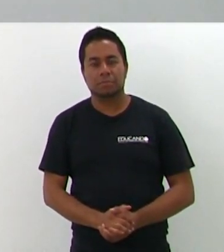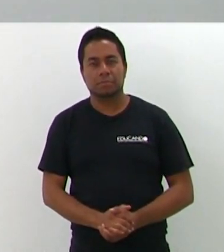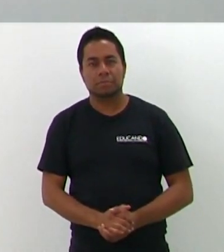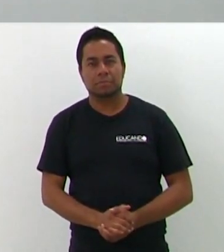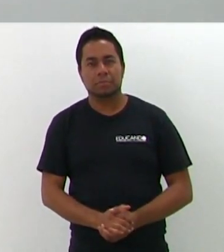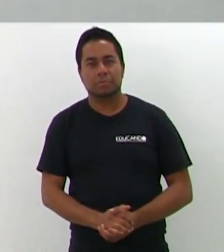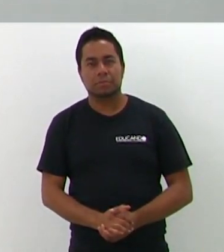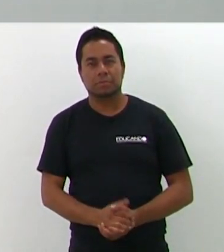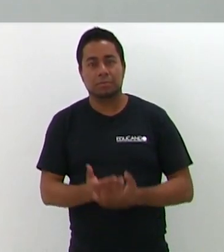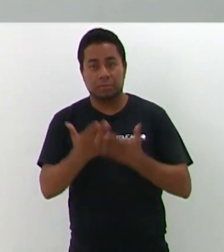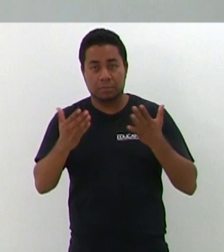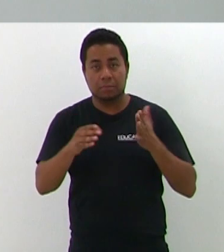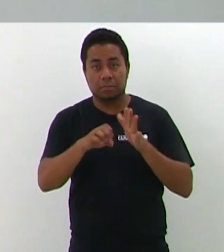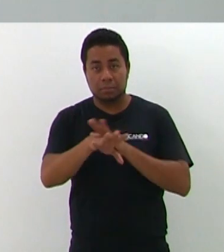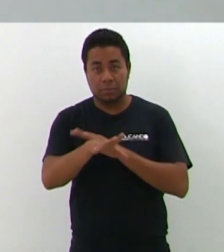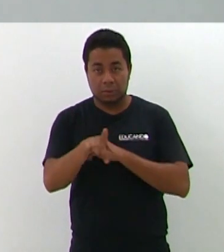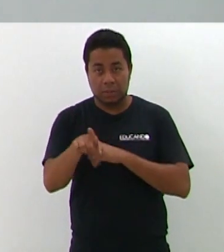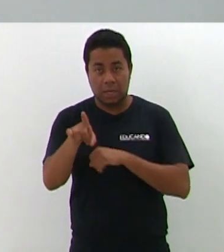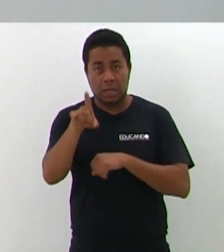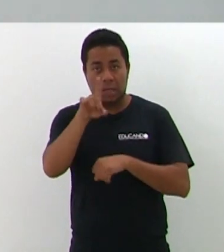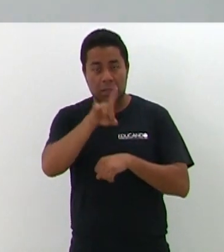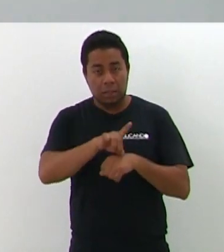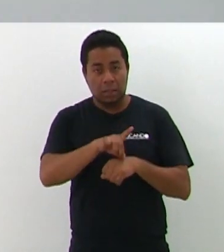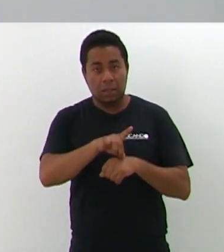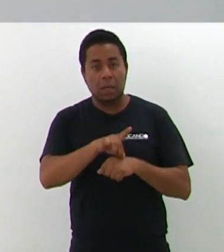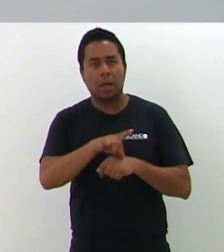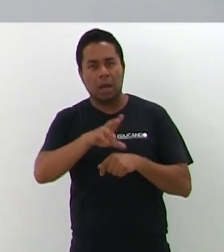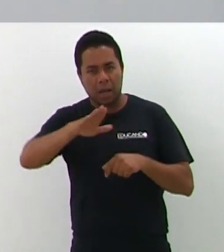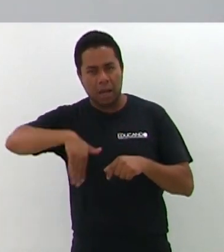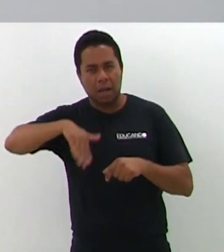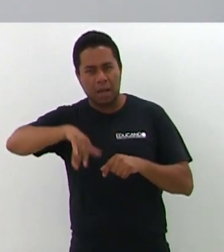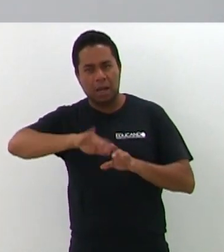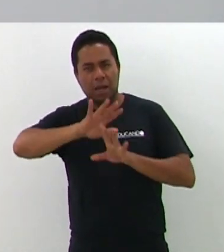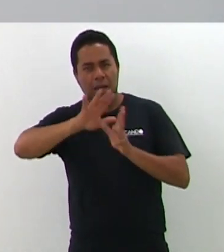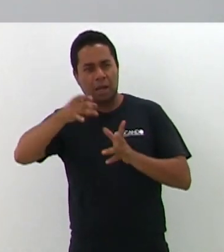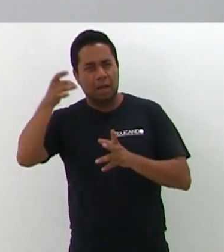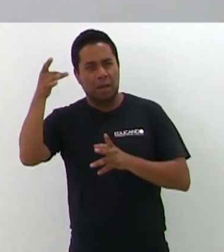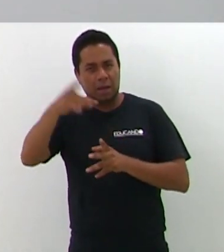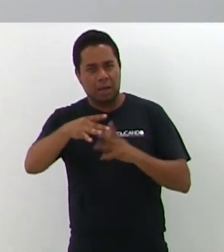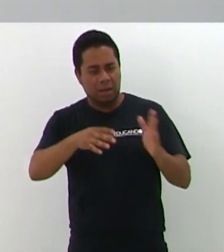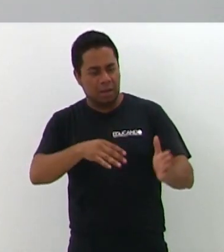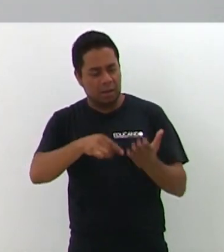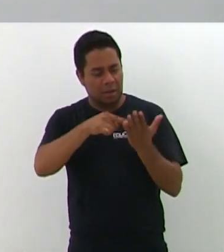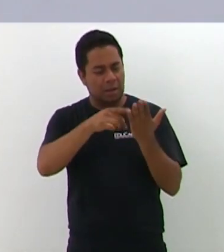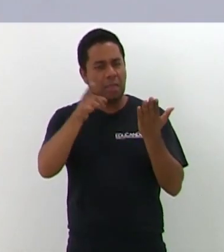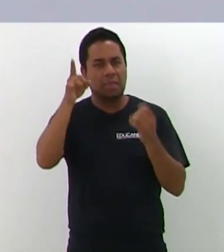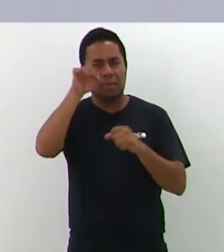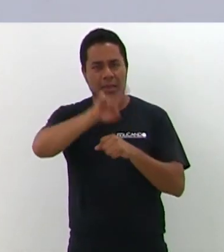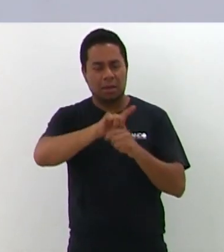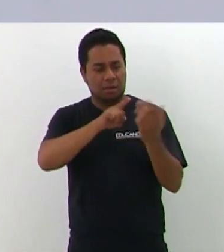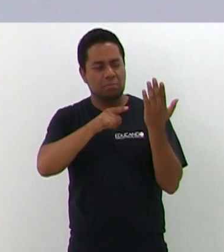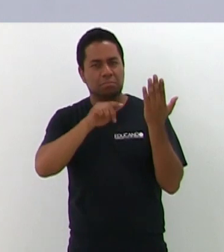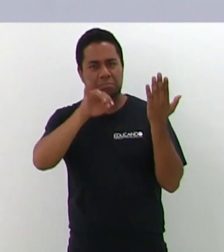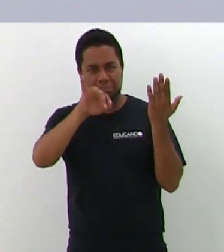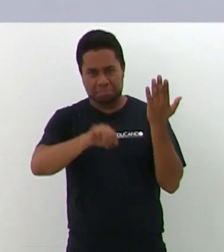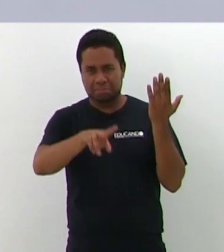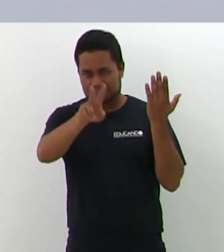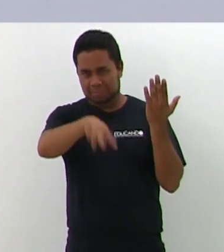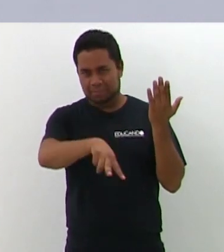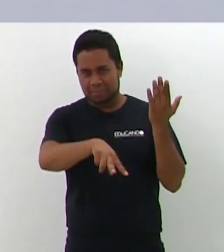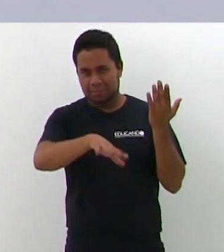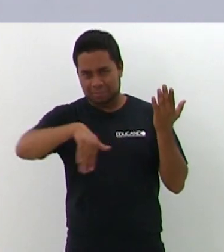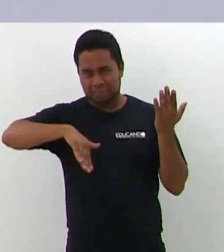Tenemos que día. Ya levantamos hace un rato esa, ¿verdad? ¿O no? Sí.